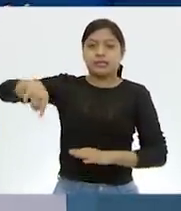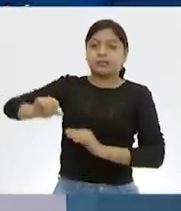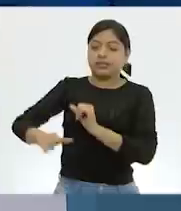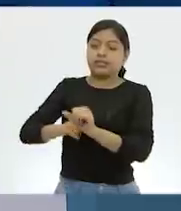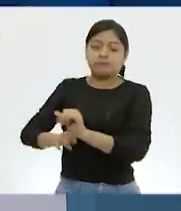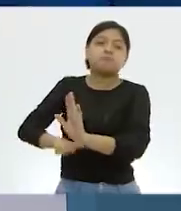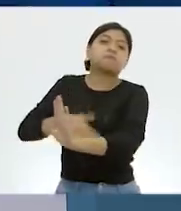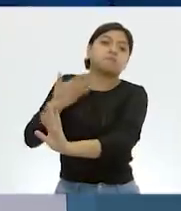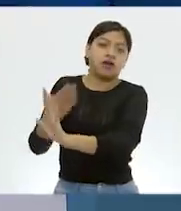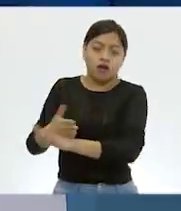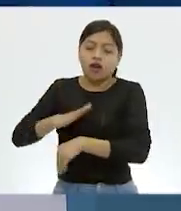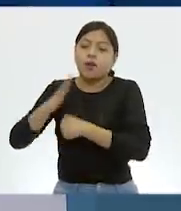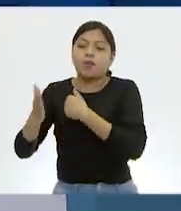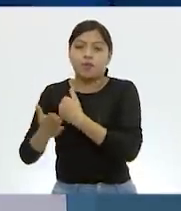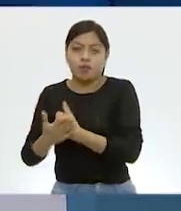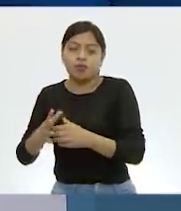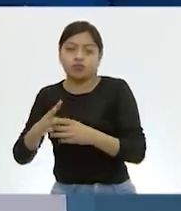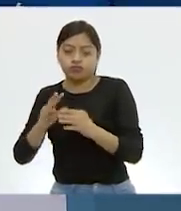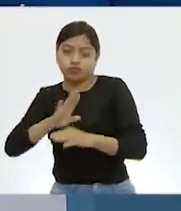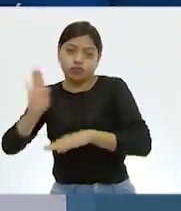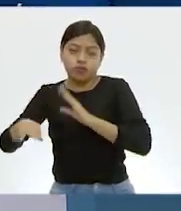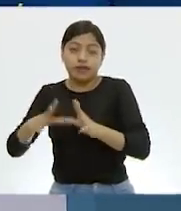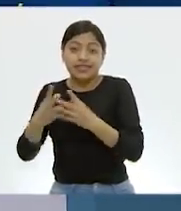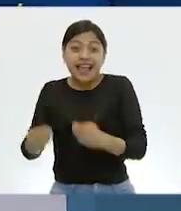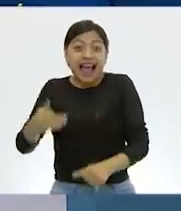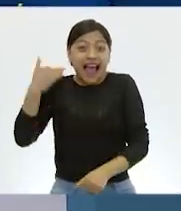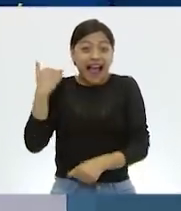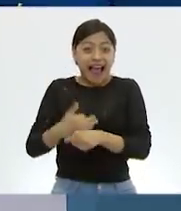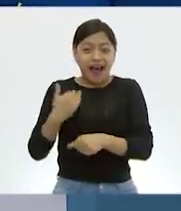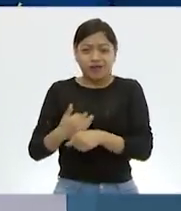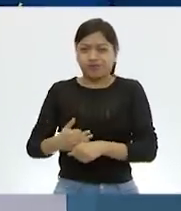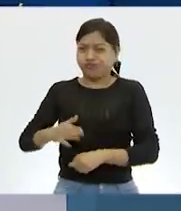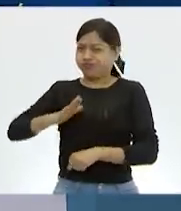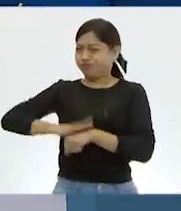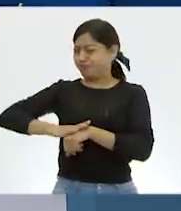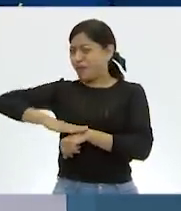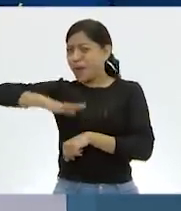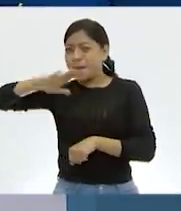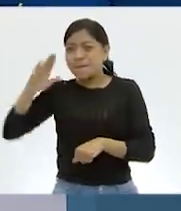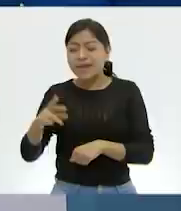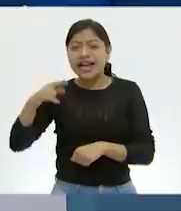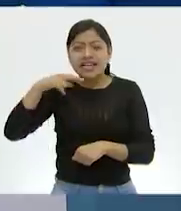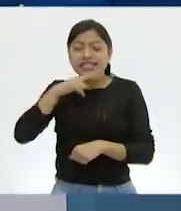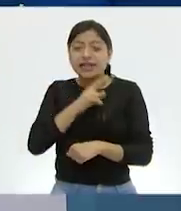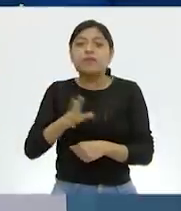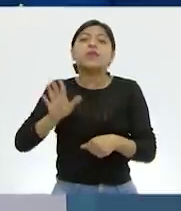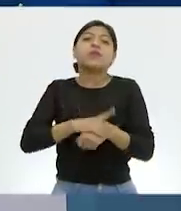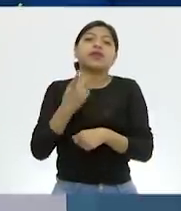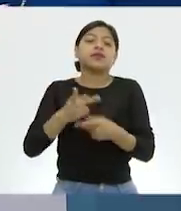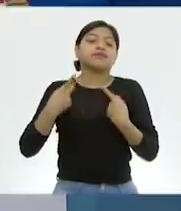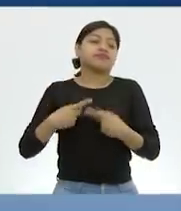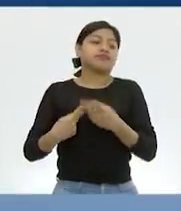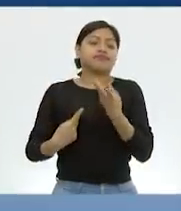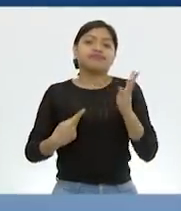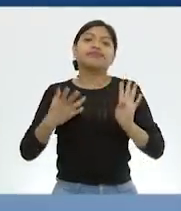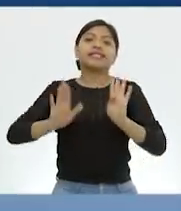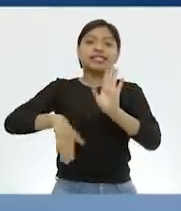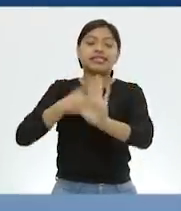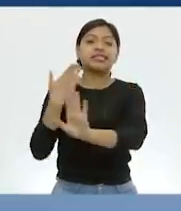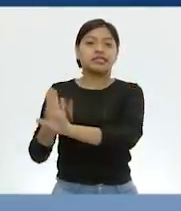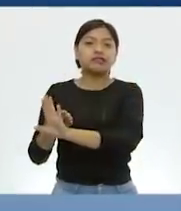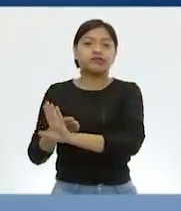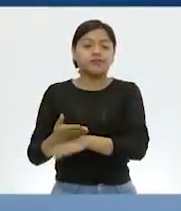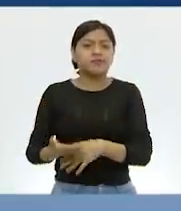embargo, actualmente la extinción de especies es un proceso acelerado, principalmente por la acción de los seres humanos.